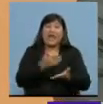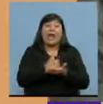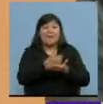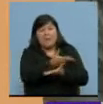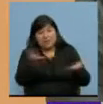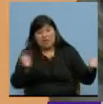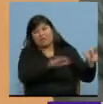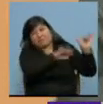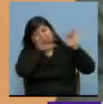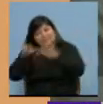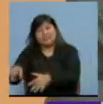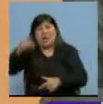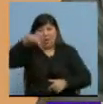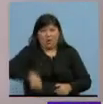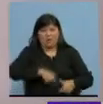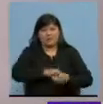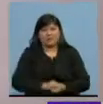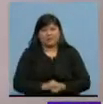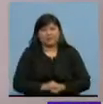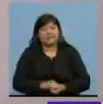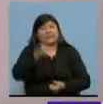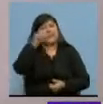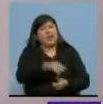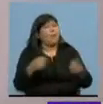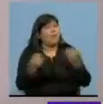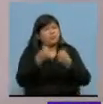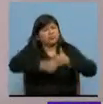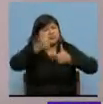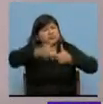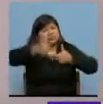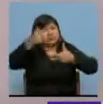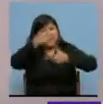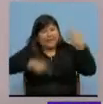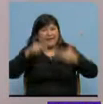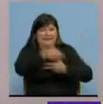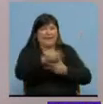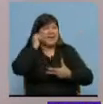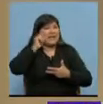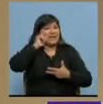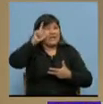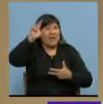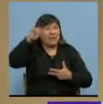el múltiple campeón del turismo carretera, Guillermo Ortelli, aquí en las noticias del mediodía.